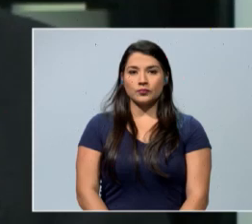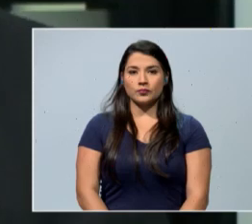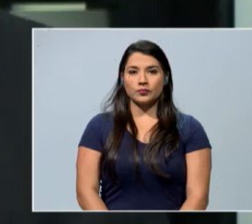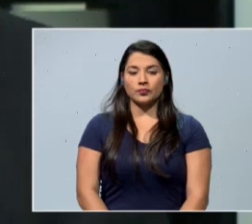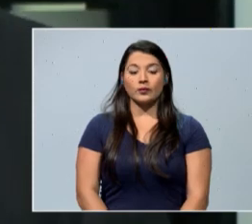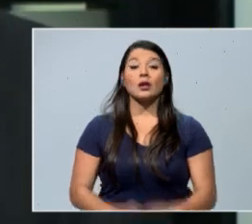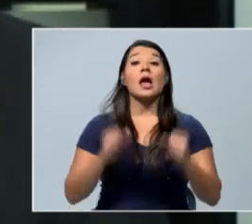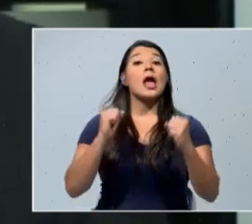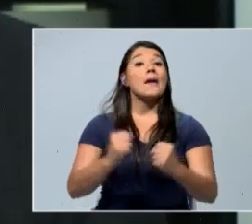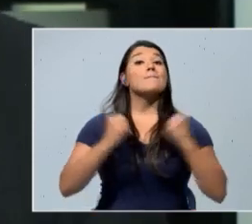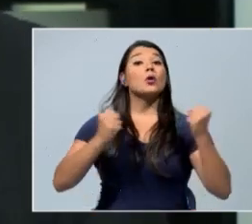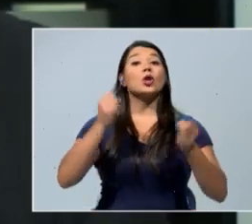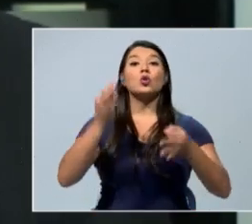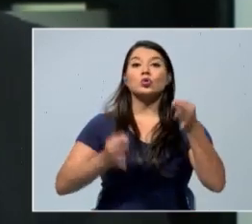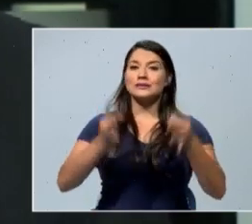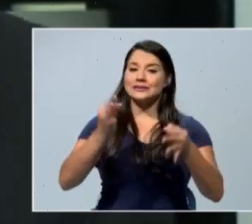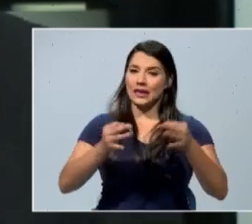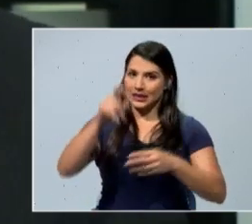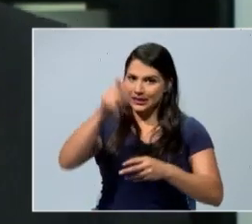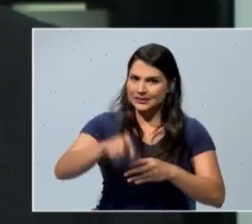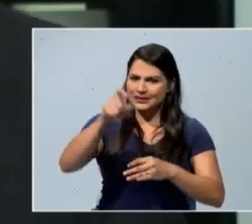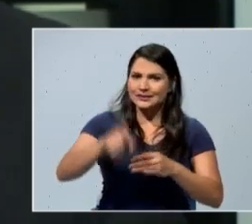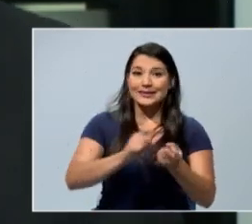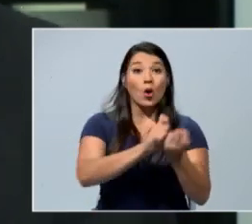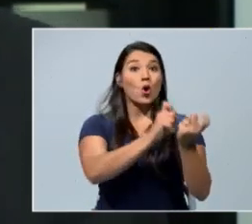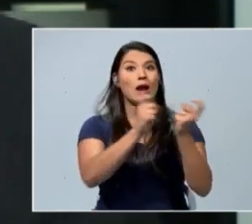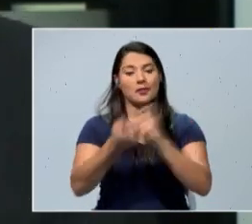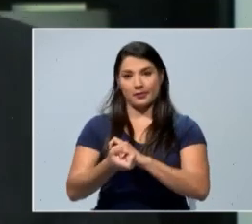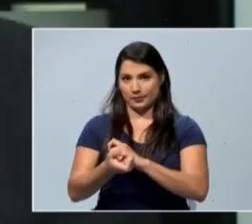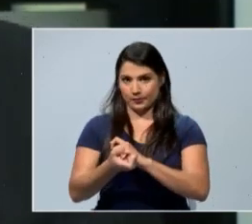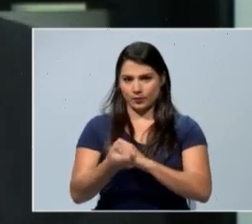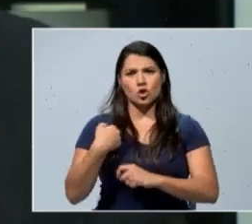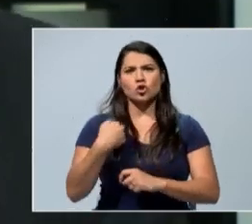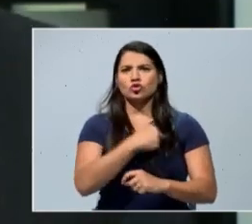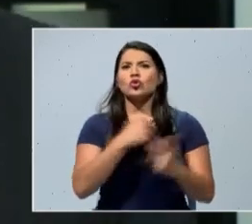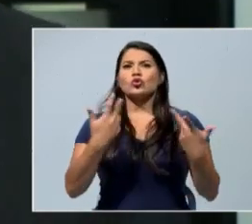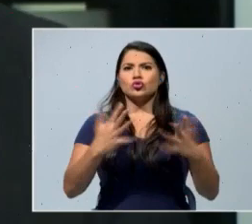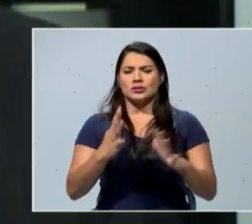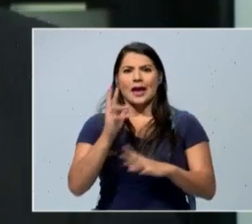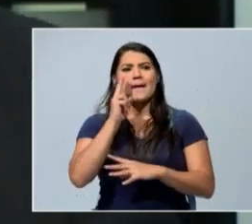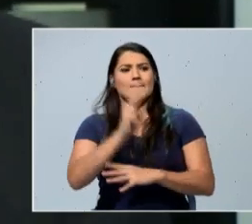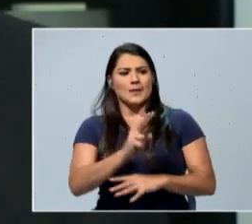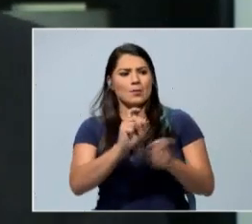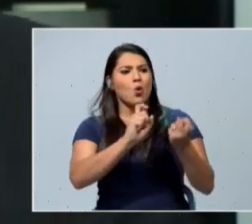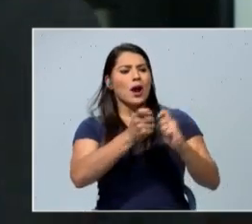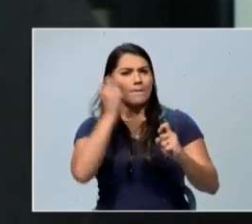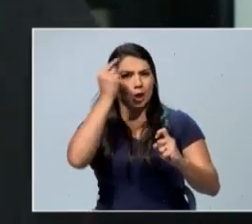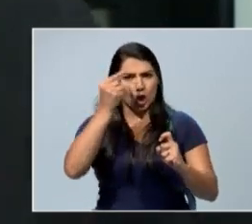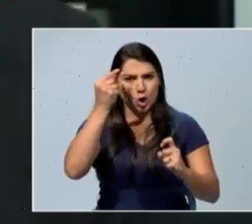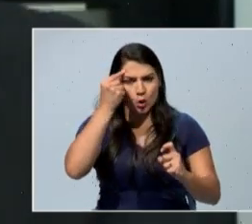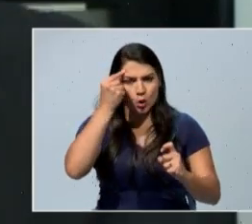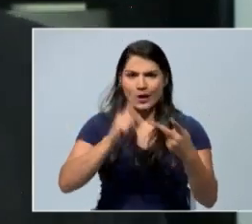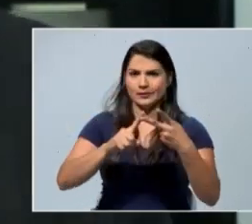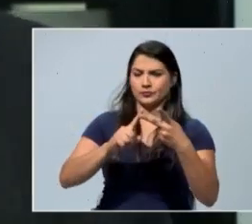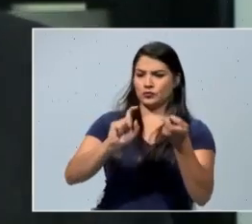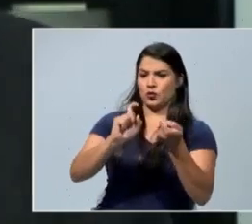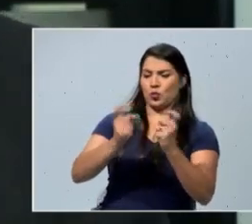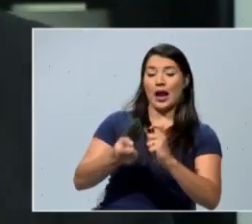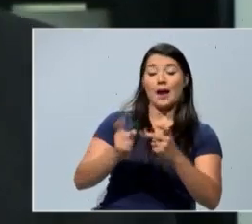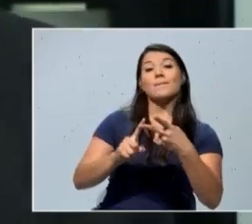El Poder Judicial necesita una renovación. Hemos visto una renovación en el Poder Ejecutivo, hemos visto una renovación en el